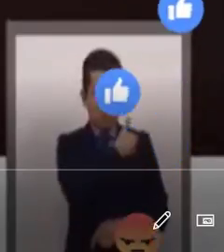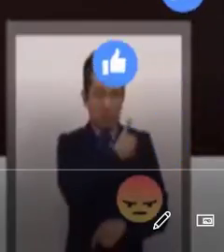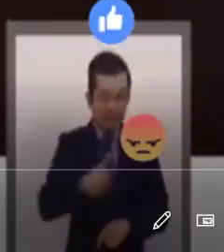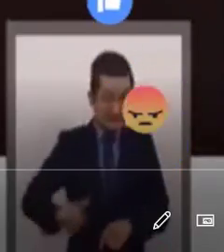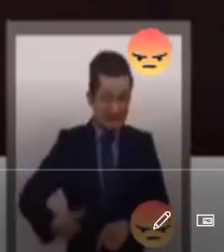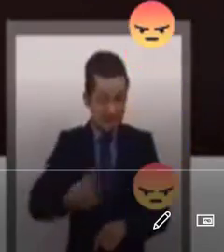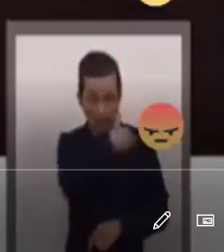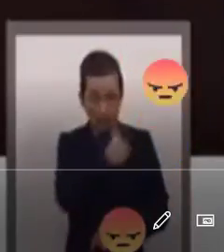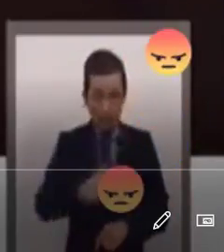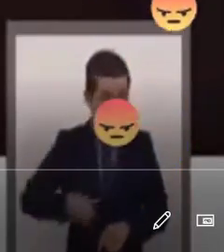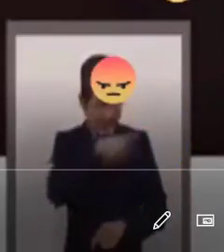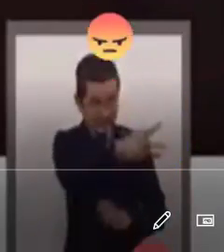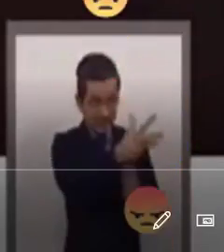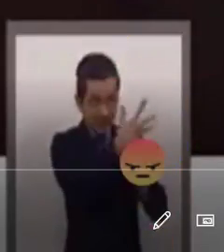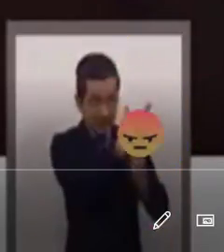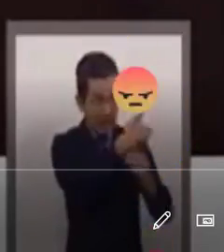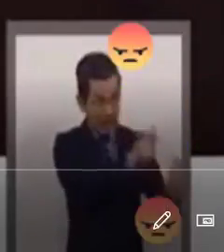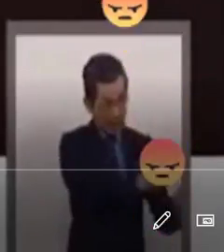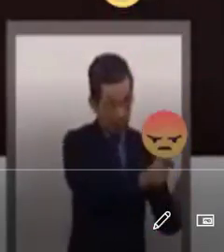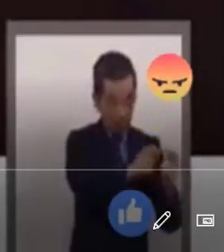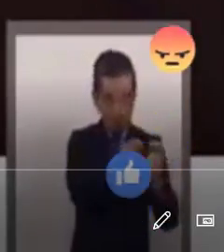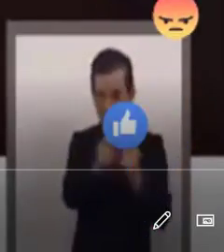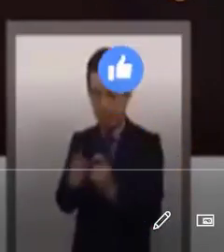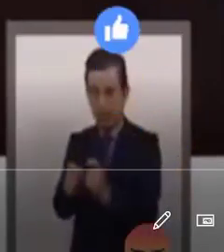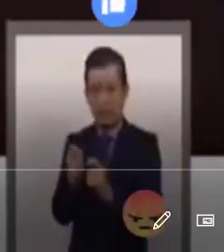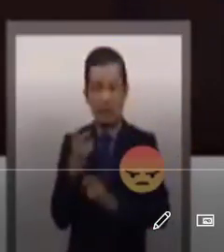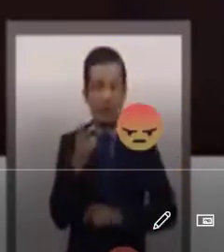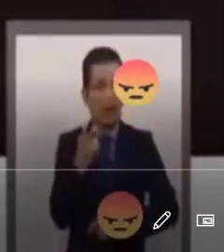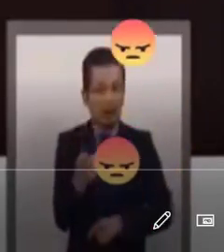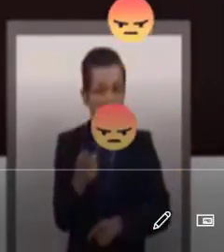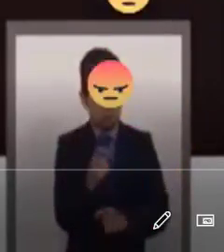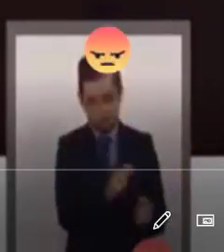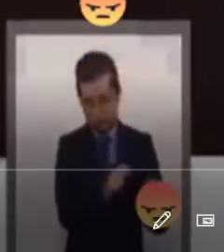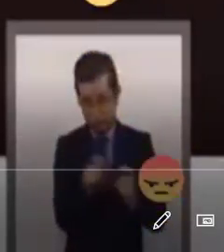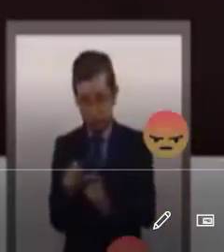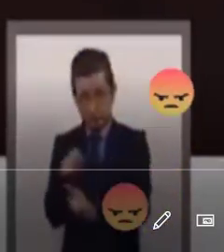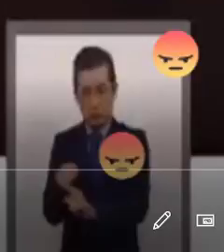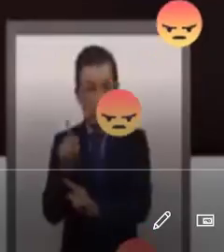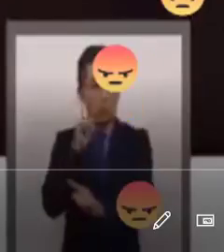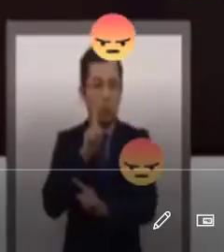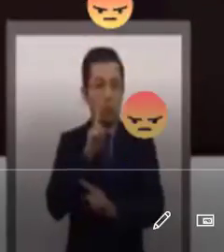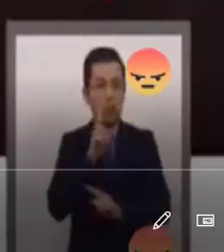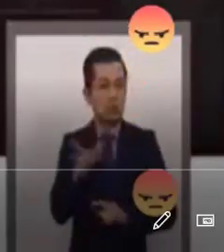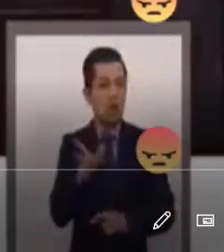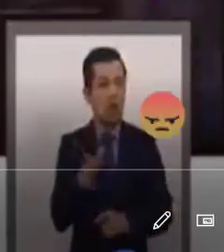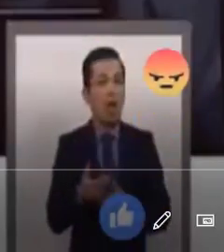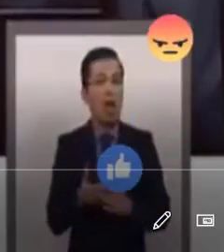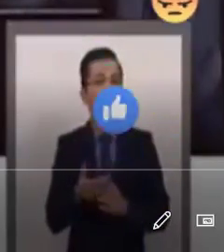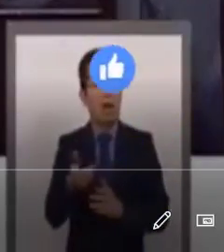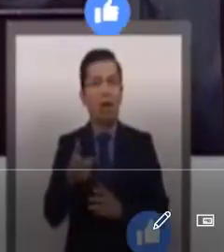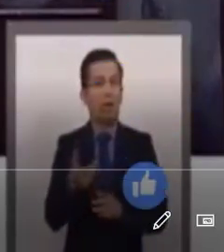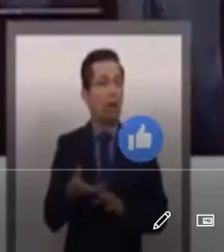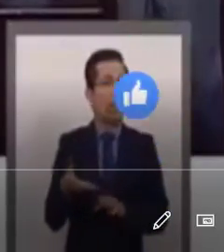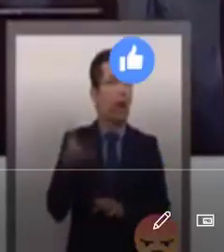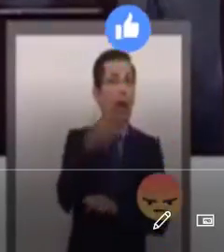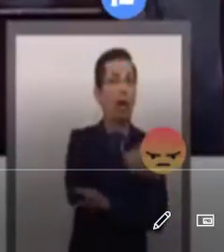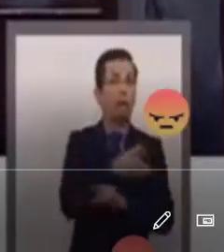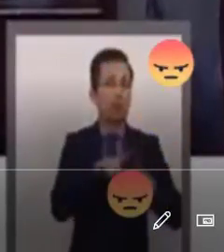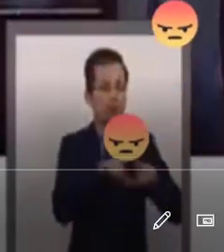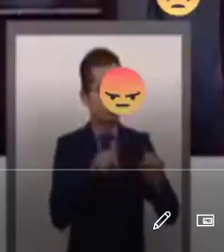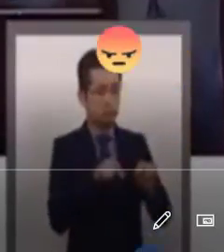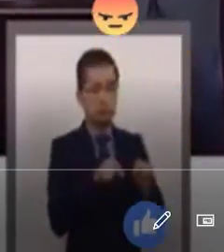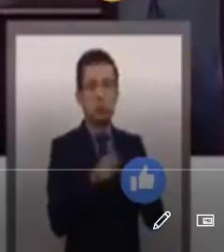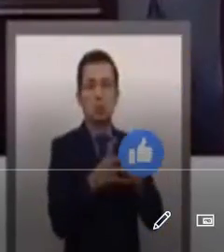presidente Enrique Peña Nieto este tema, y la misma ya había sido hackeada, clonada